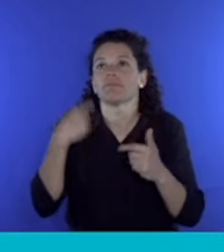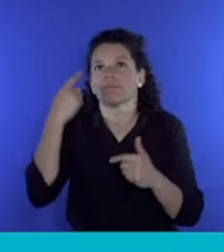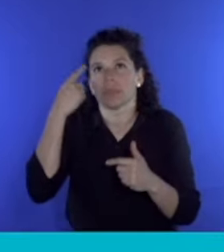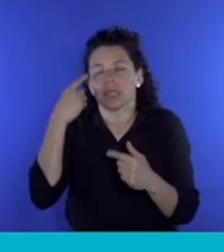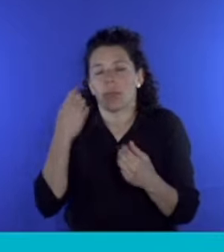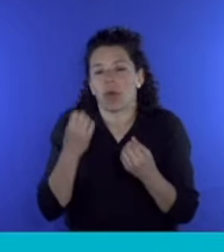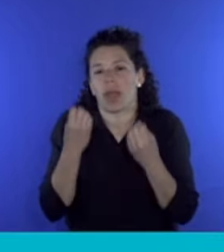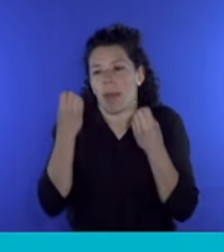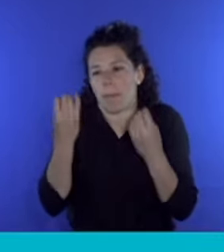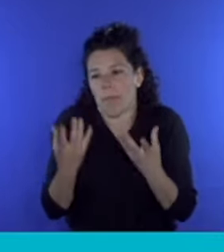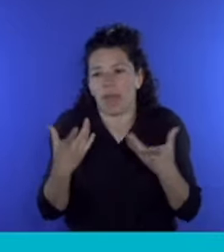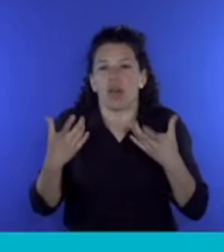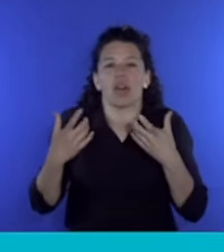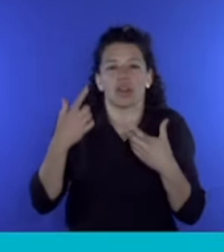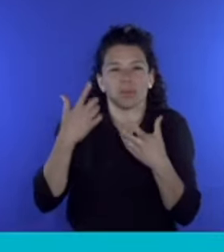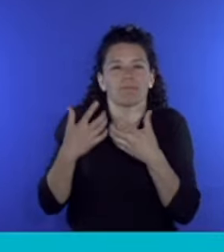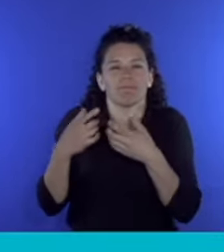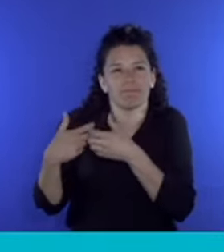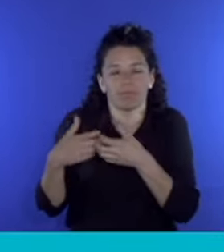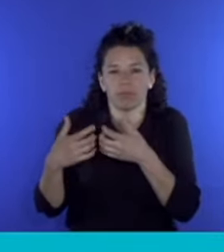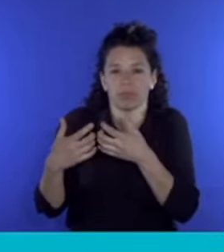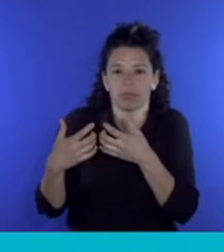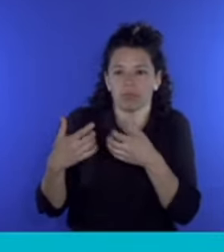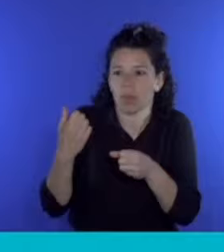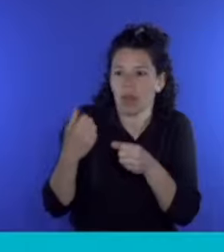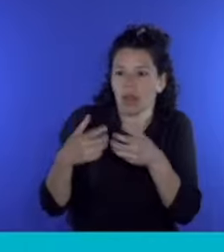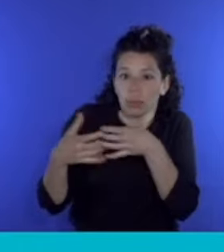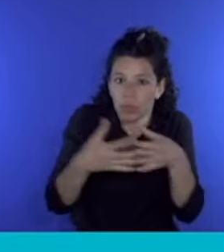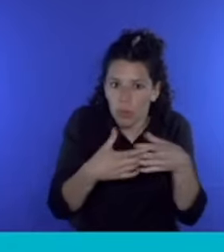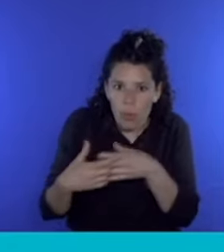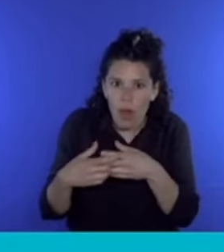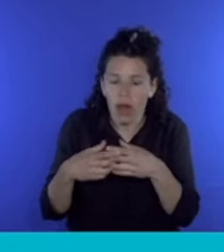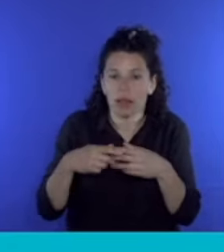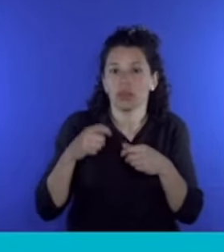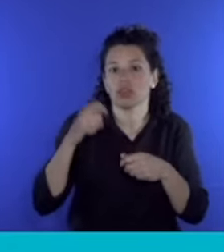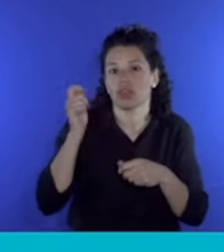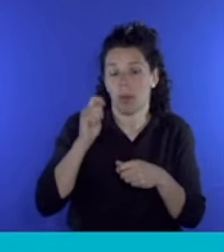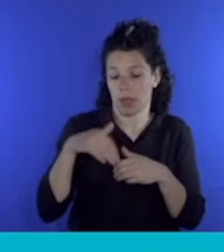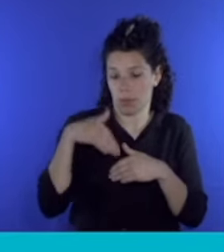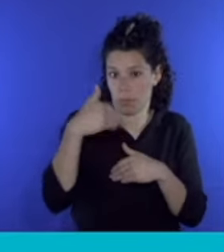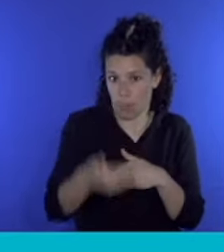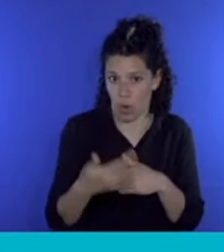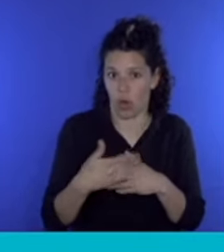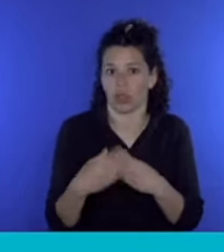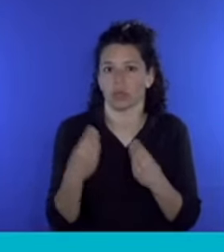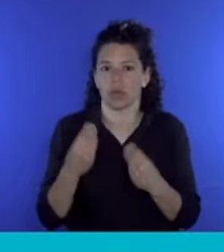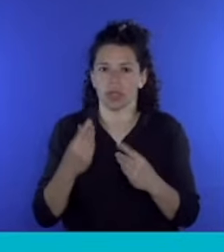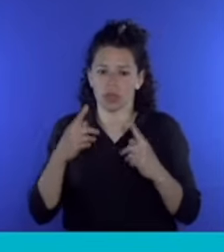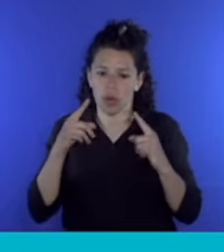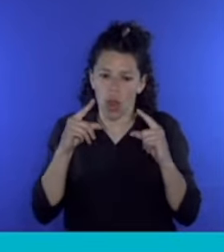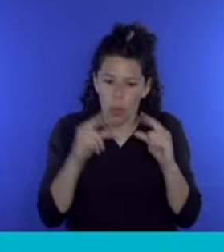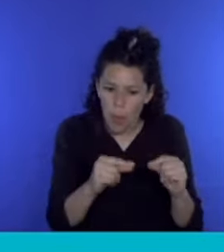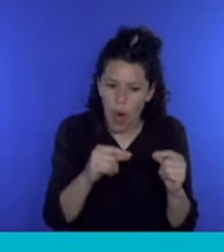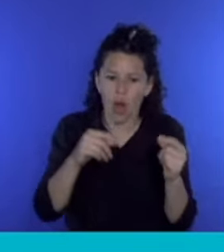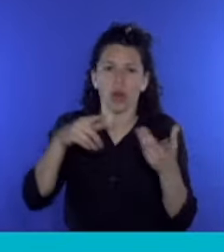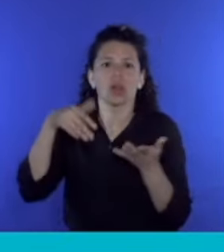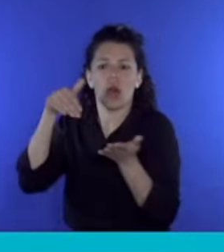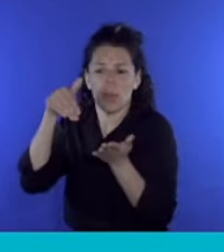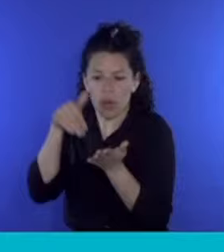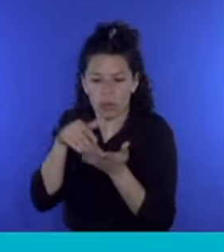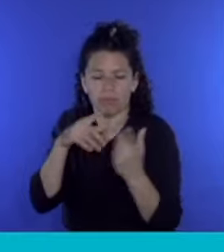comisiones durante el mes que viene una declaración de repudio por los despidos que nuevamente